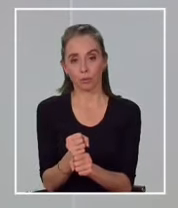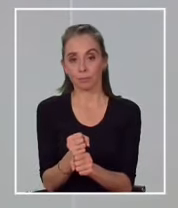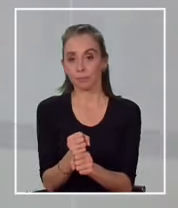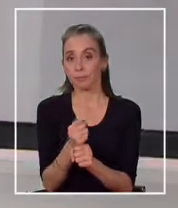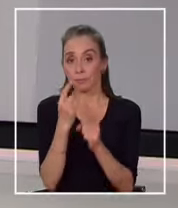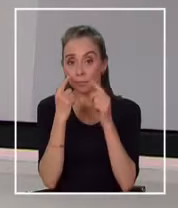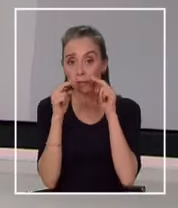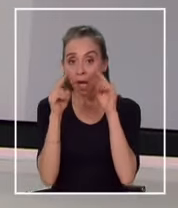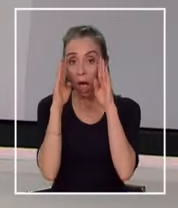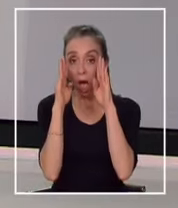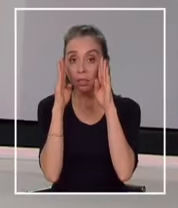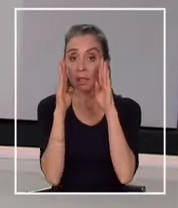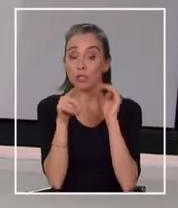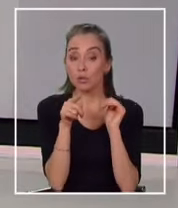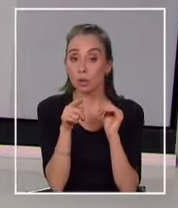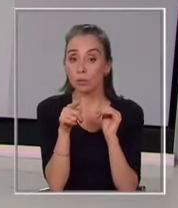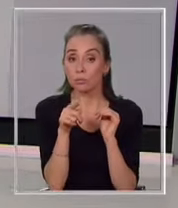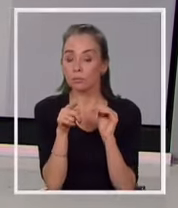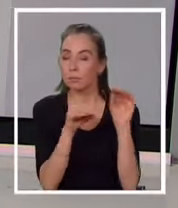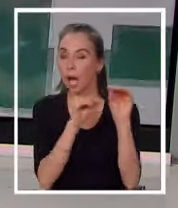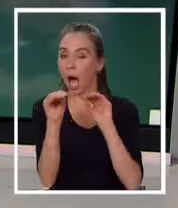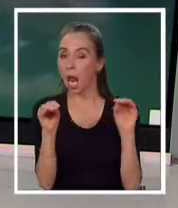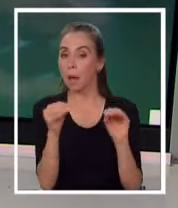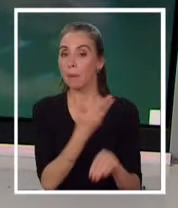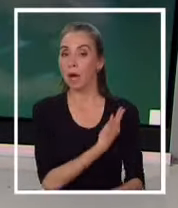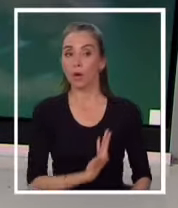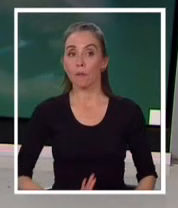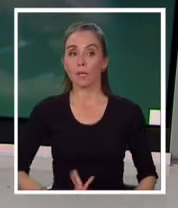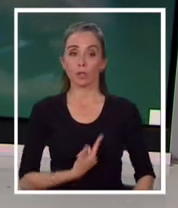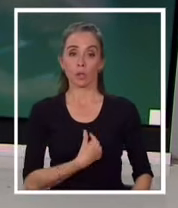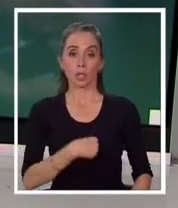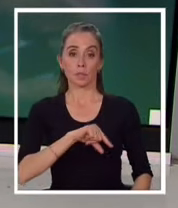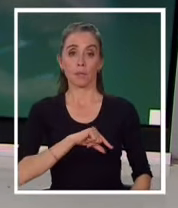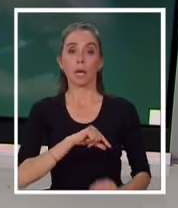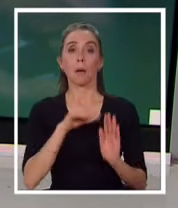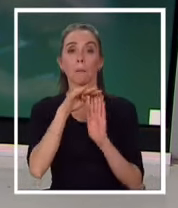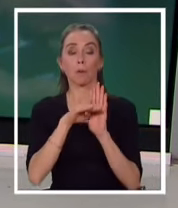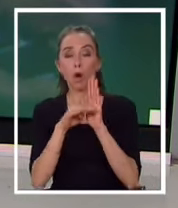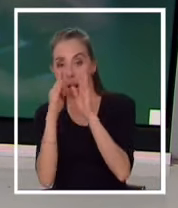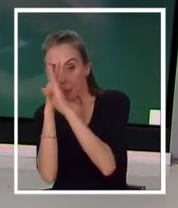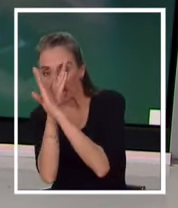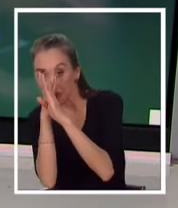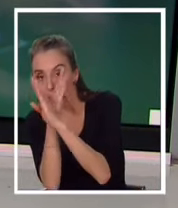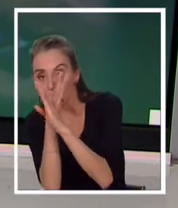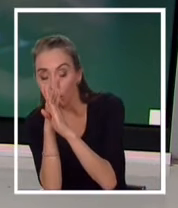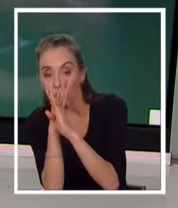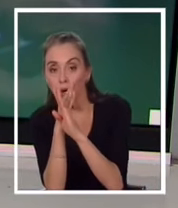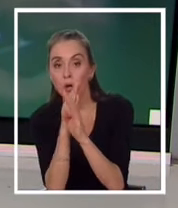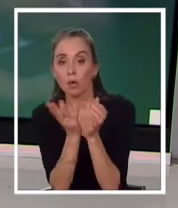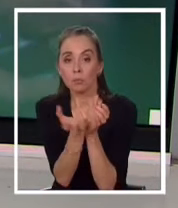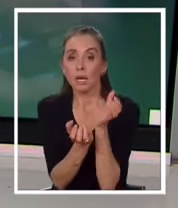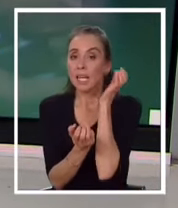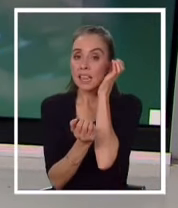atención con lo siguiente, porque se encendieron las alarmas en el gobierno de España ya que un programa de espionaje se infiltró en los teléfonos de las altas autoridades